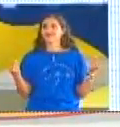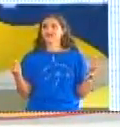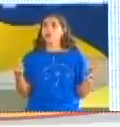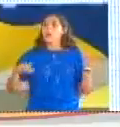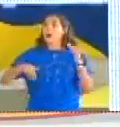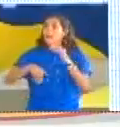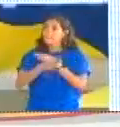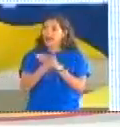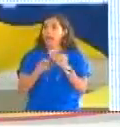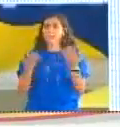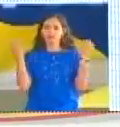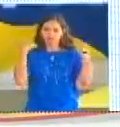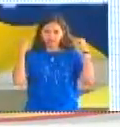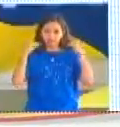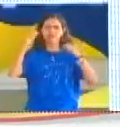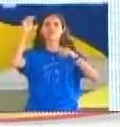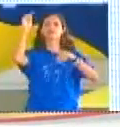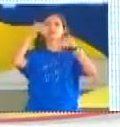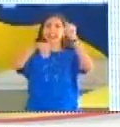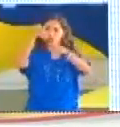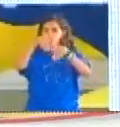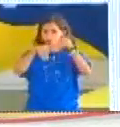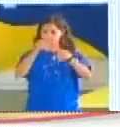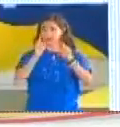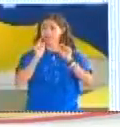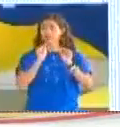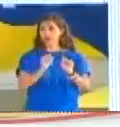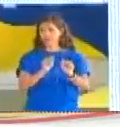Vamos a prepararnos para votar